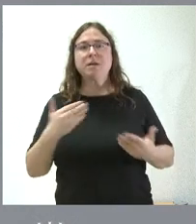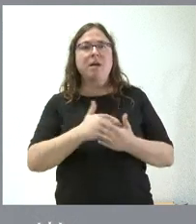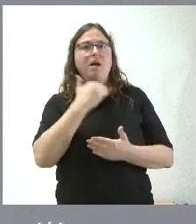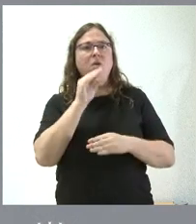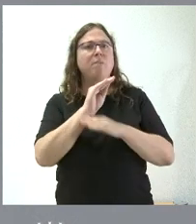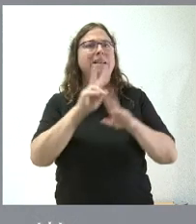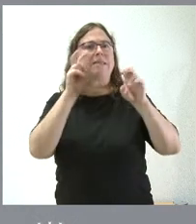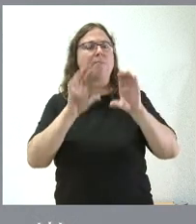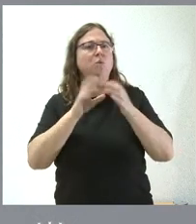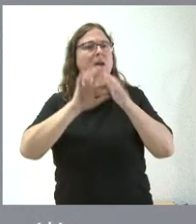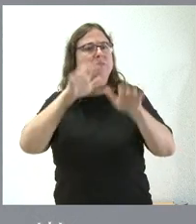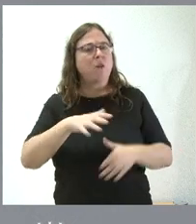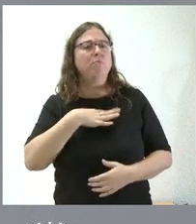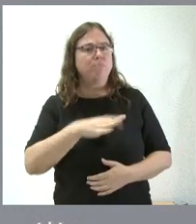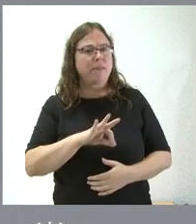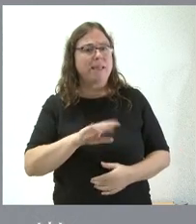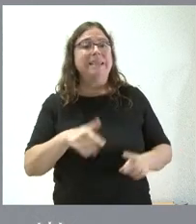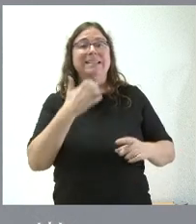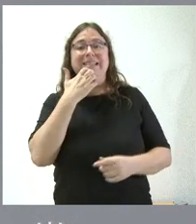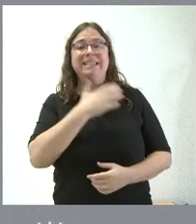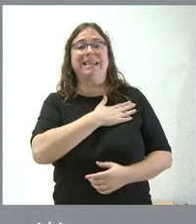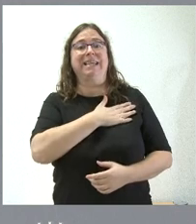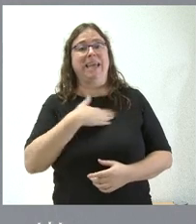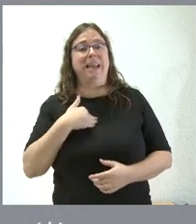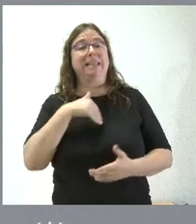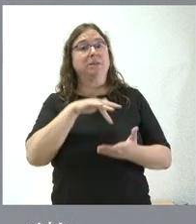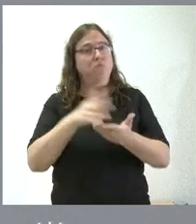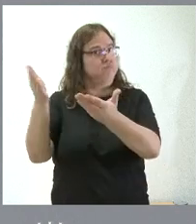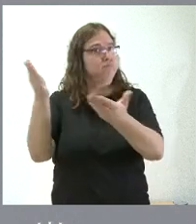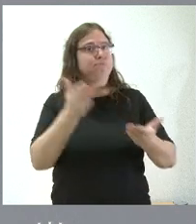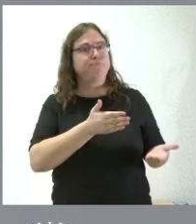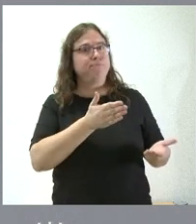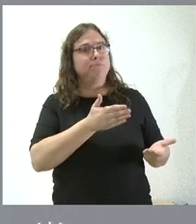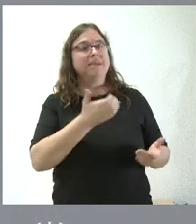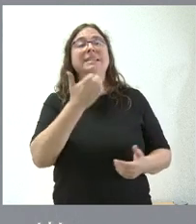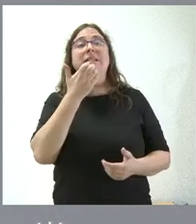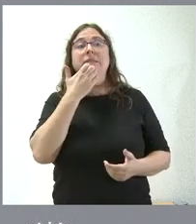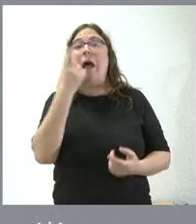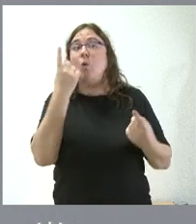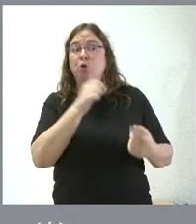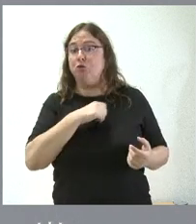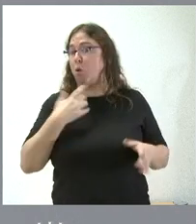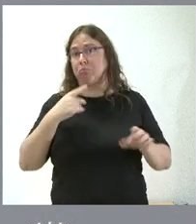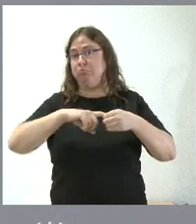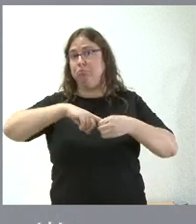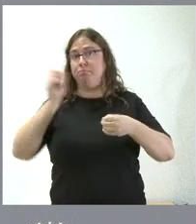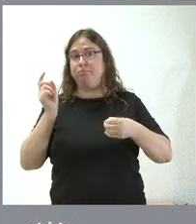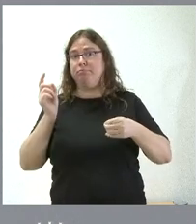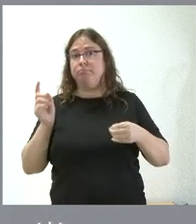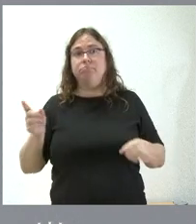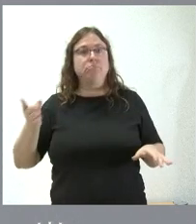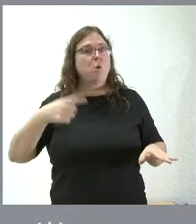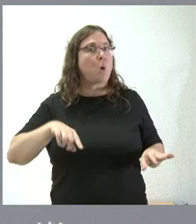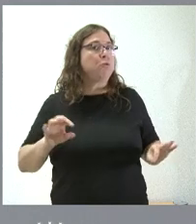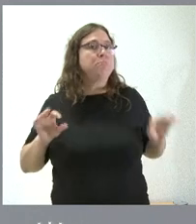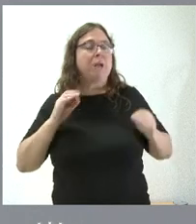de primero de la junta de castill lo va a tener quien quiera asistir está invitado y quien se auto excluya pues lógicamente nosotros